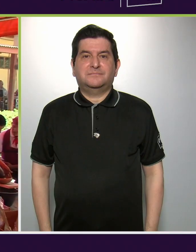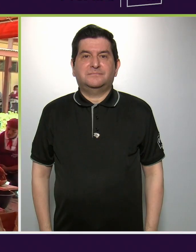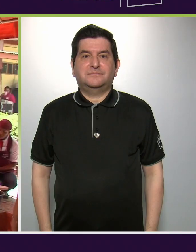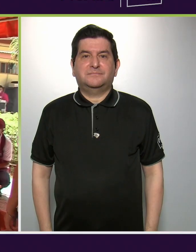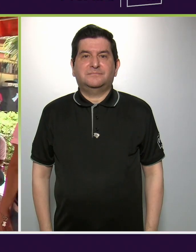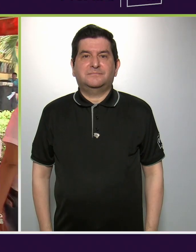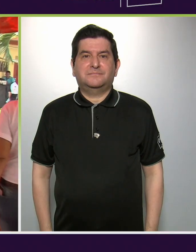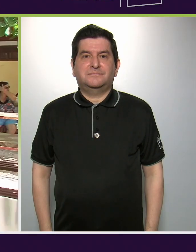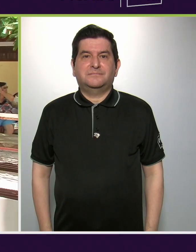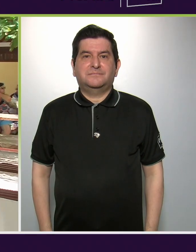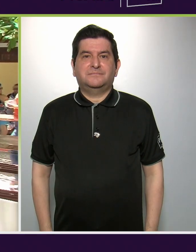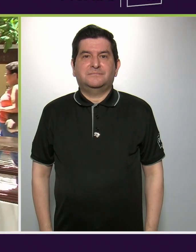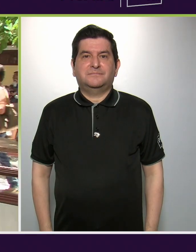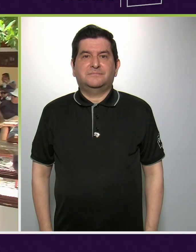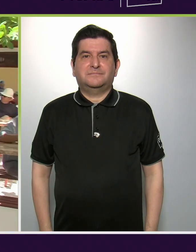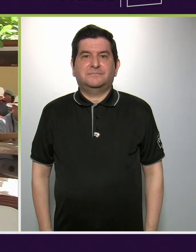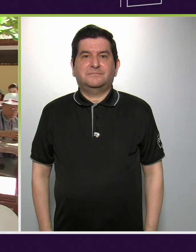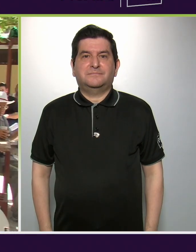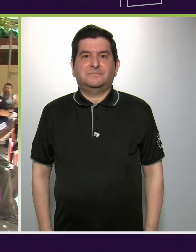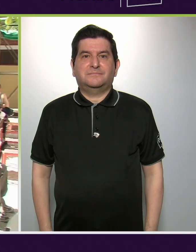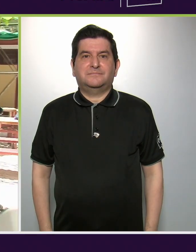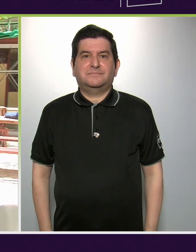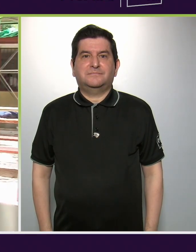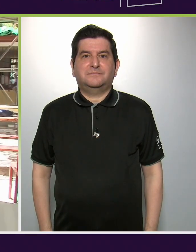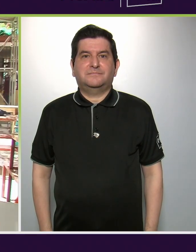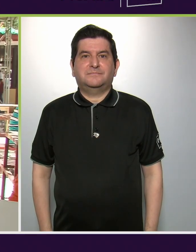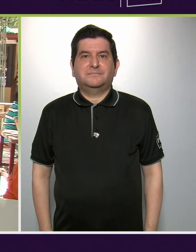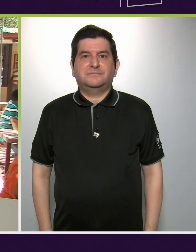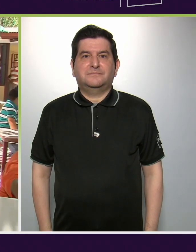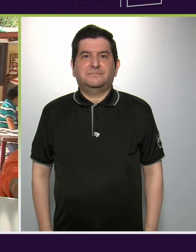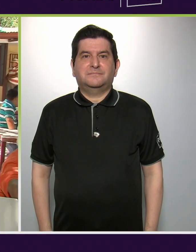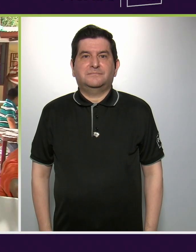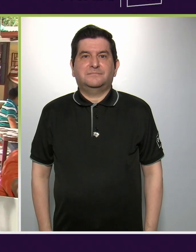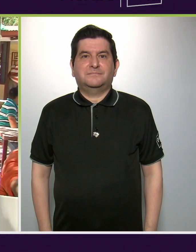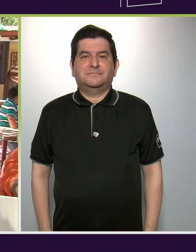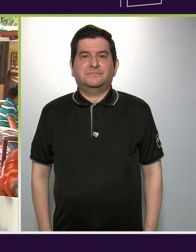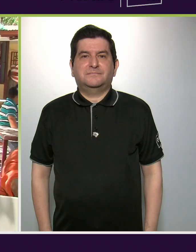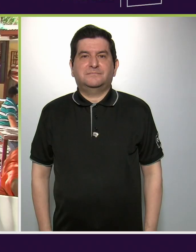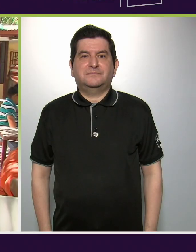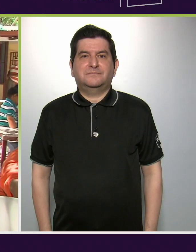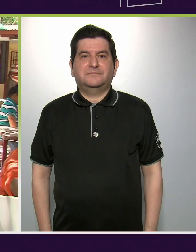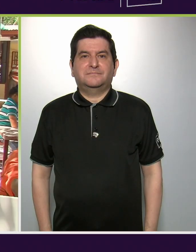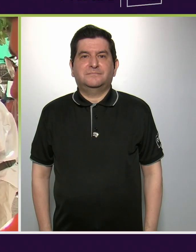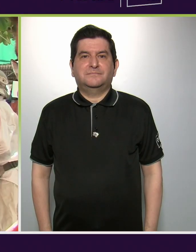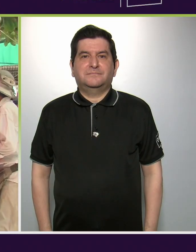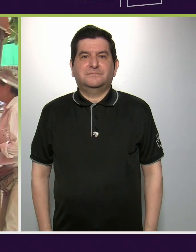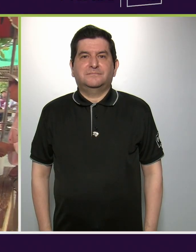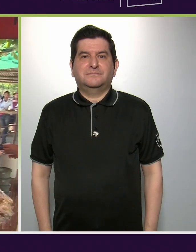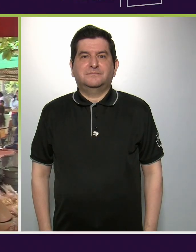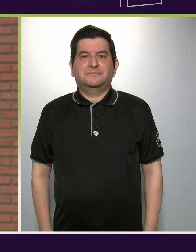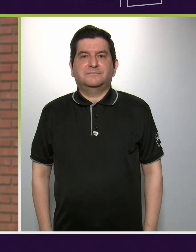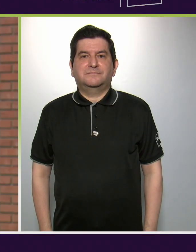La mujer que no quiera tiene que ser linchona. Estamos discutiendo, hágale con Ataona. Y si me sale chúcara la manso porque no es la primera que ha avanzado.